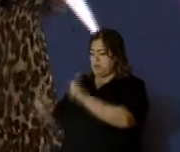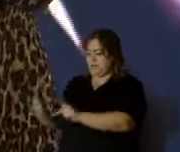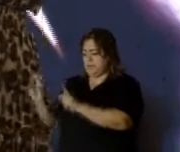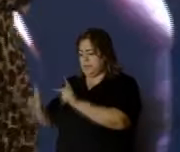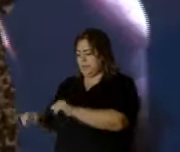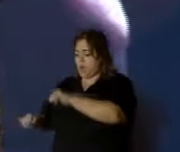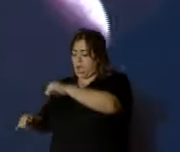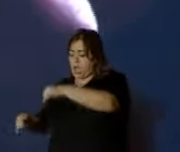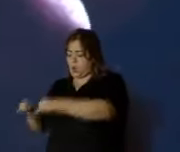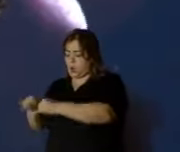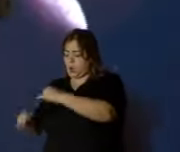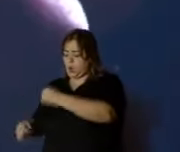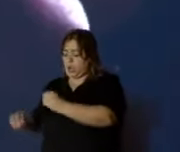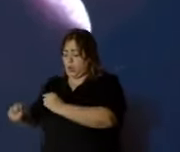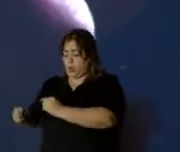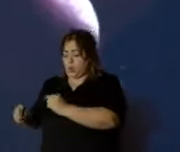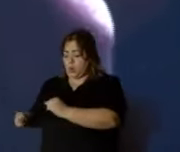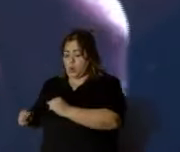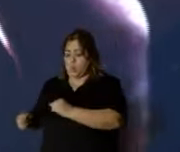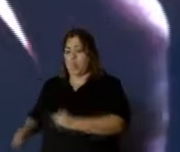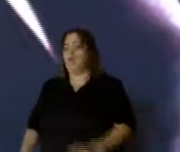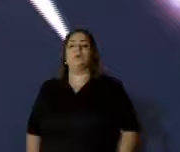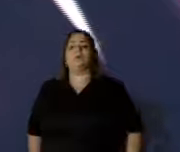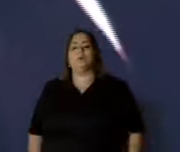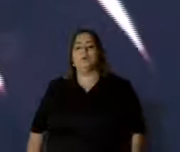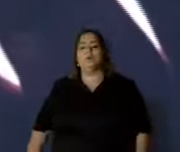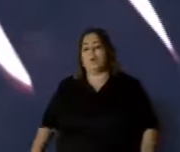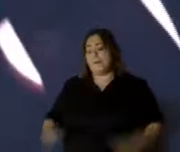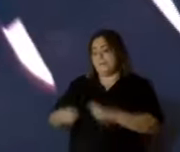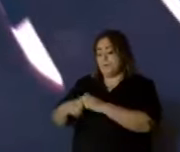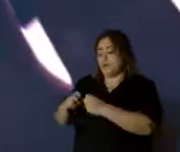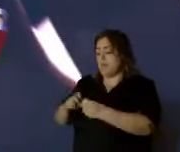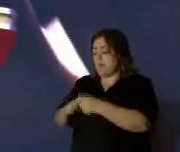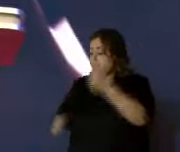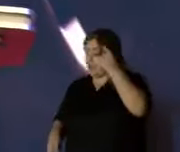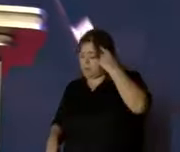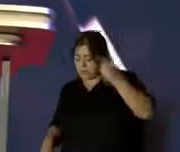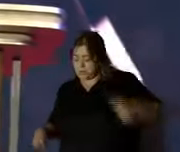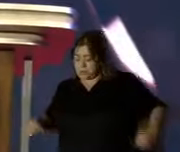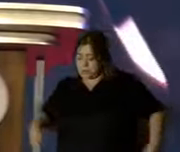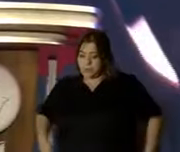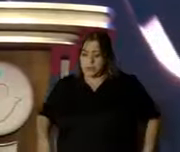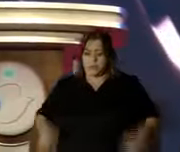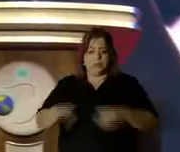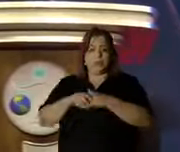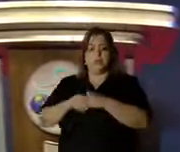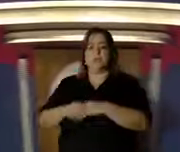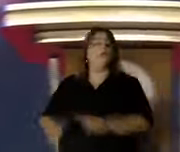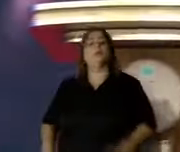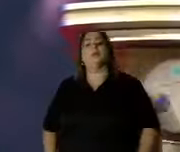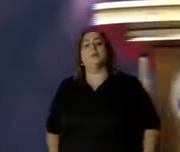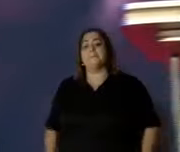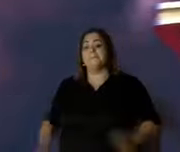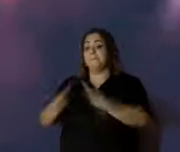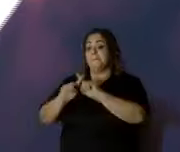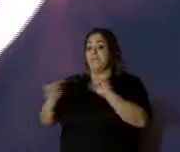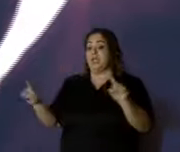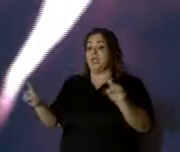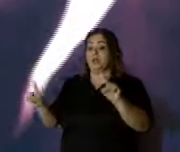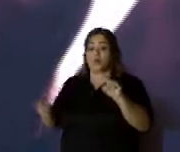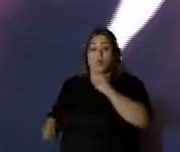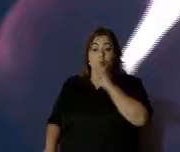cojos? ¿Cuántos tenían dolor de espalda? ¿Cuántos tenían problemas en los riñones? Problemas en la cabeza, problemas aquí, problemas de matrimonio, problemas de... Nadie se aprovechó, nada más